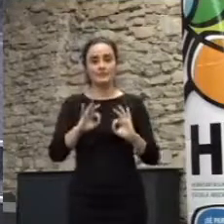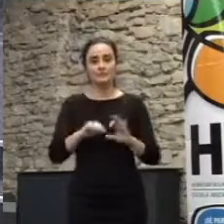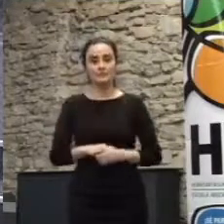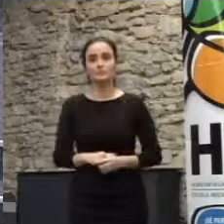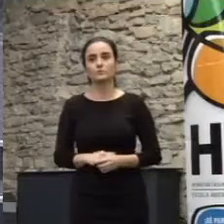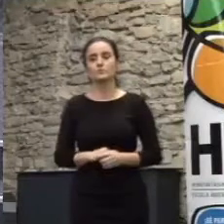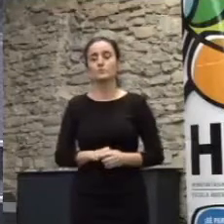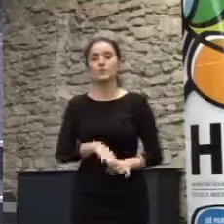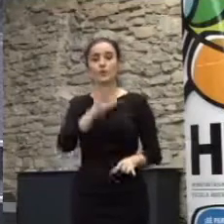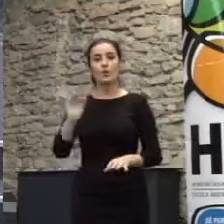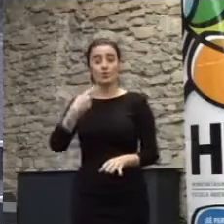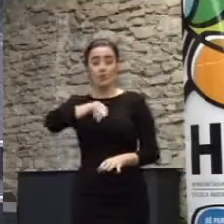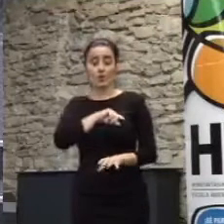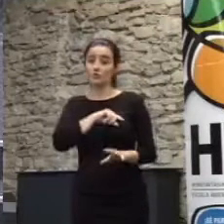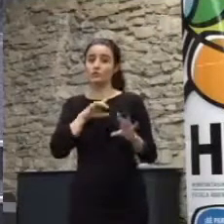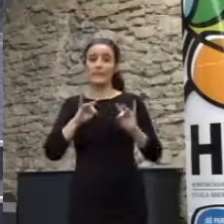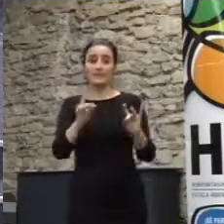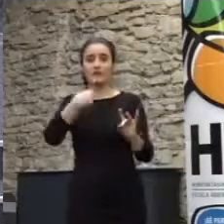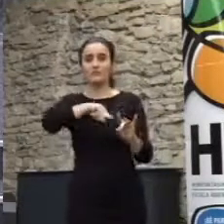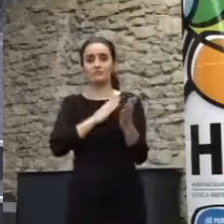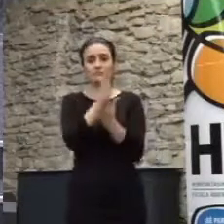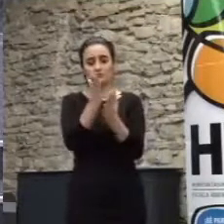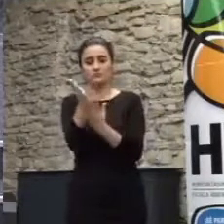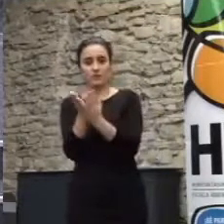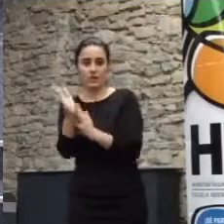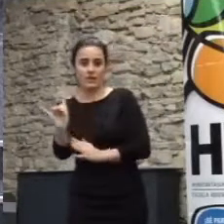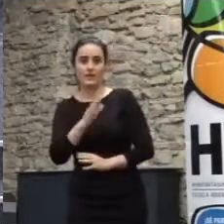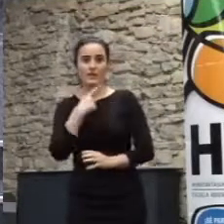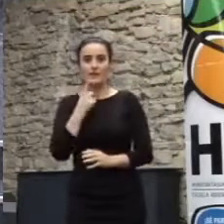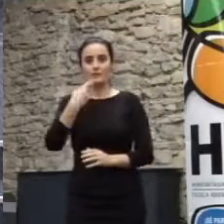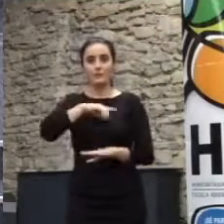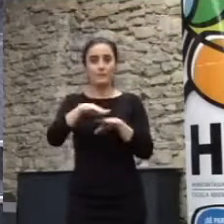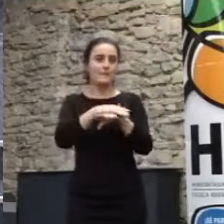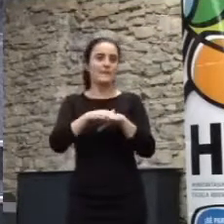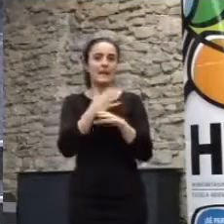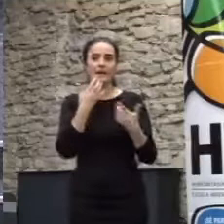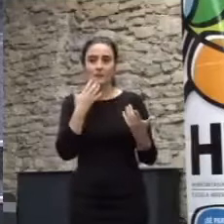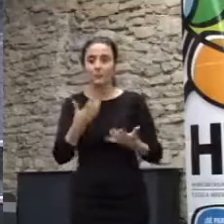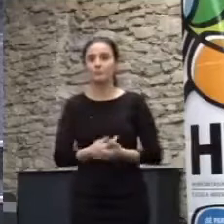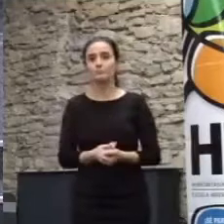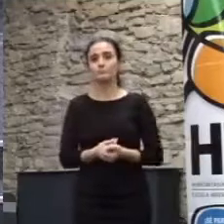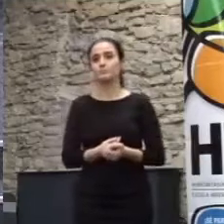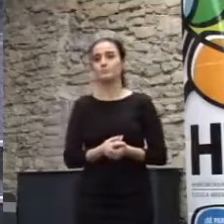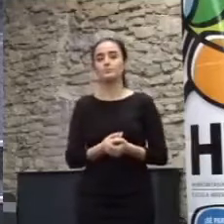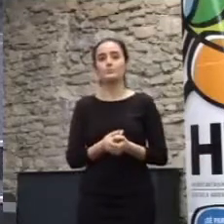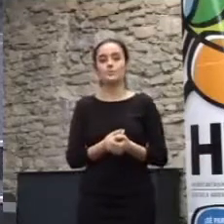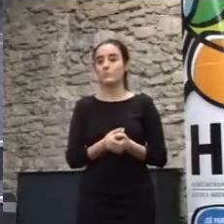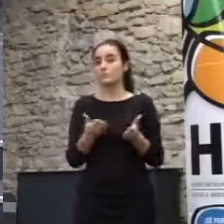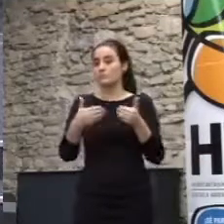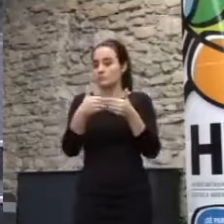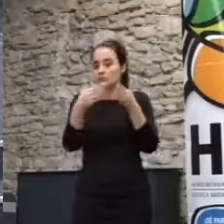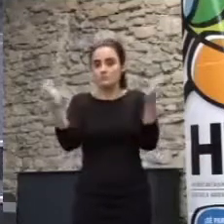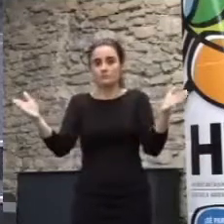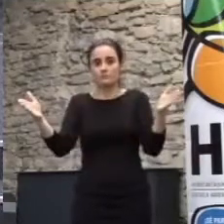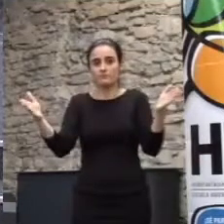Nosotros como medio digital es que tenemos todas las opciones, realmente. Desde la básica, que es bueno, abrir la vía de